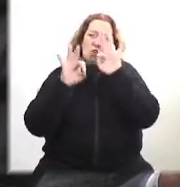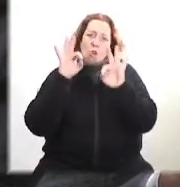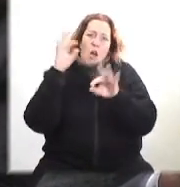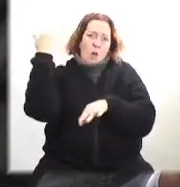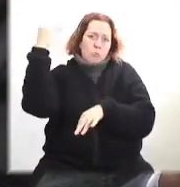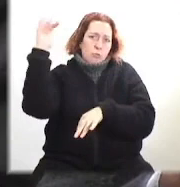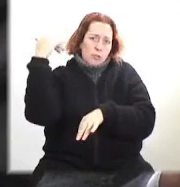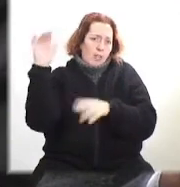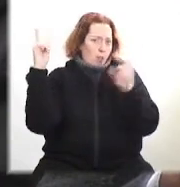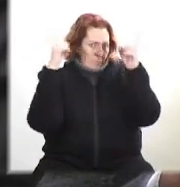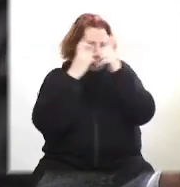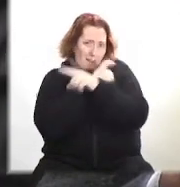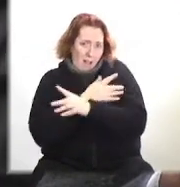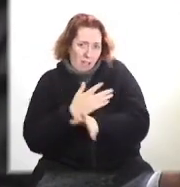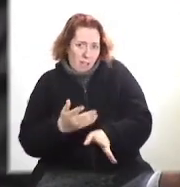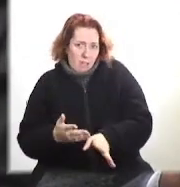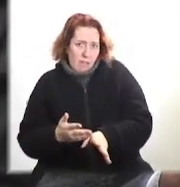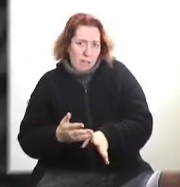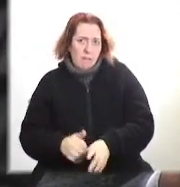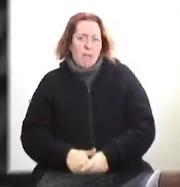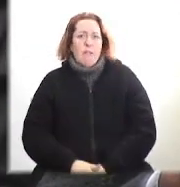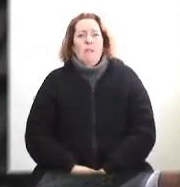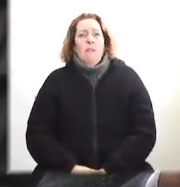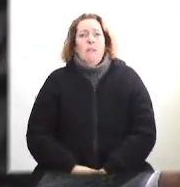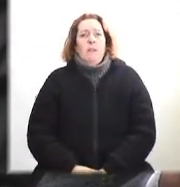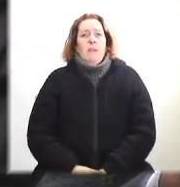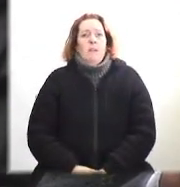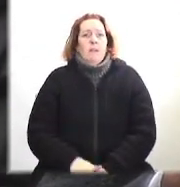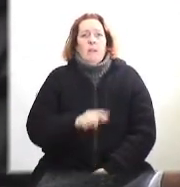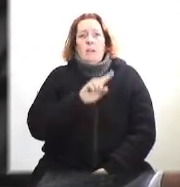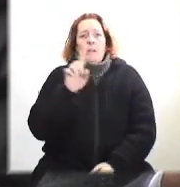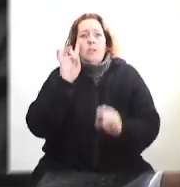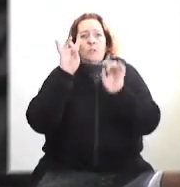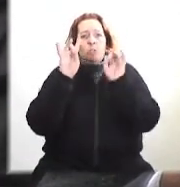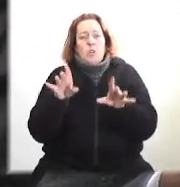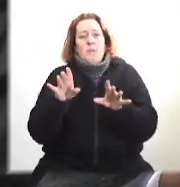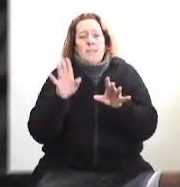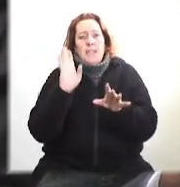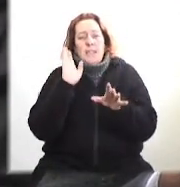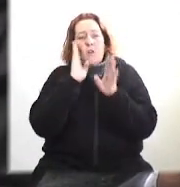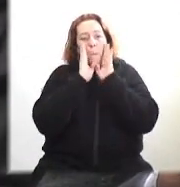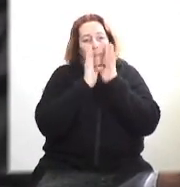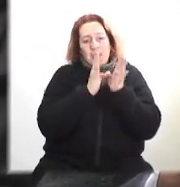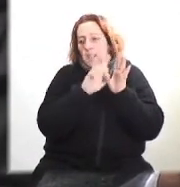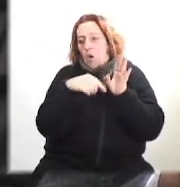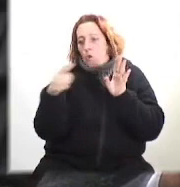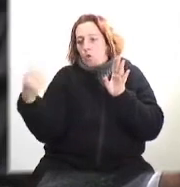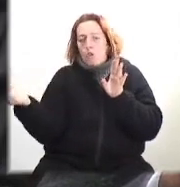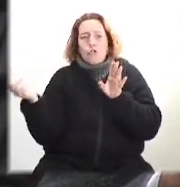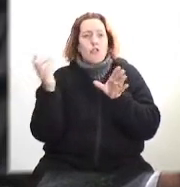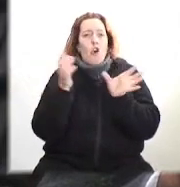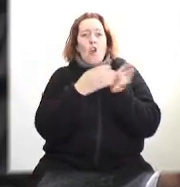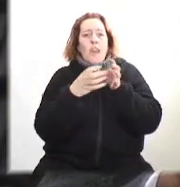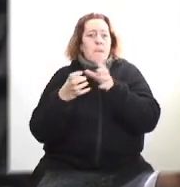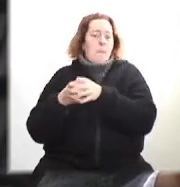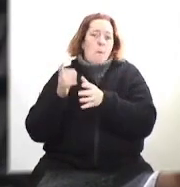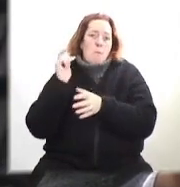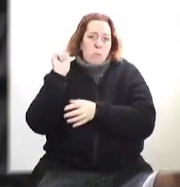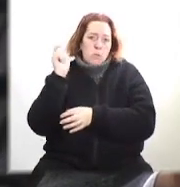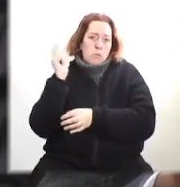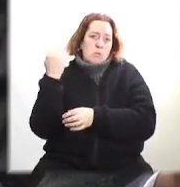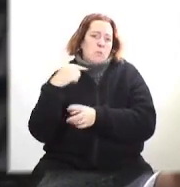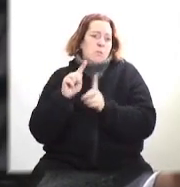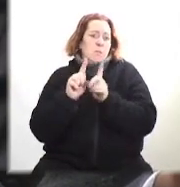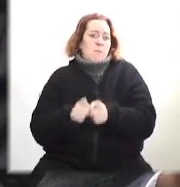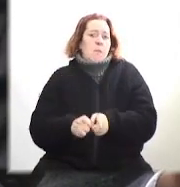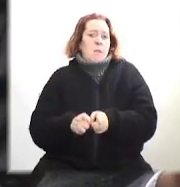muy particular y complicada. No solo se invaden competencias de otros organismos públicos, sino que